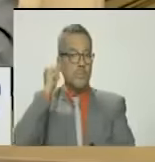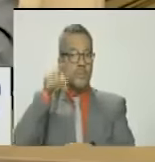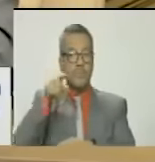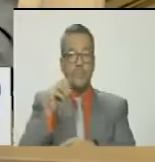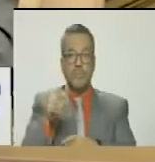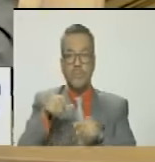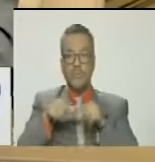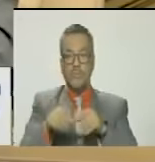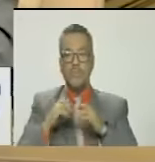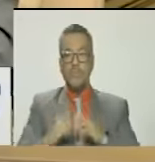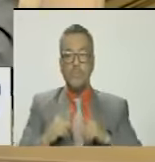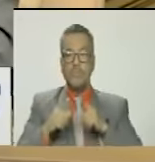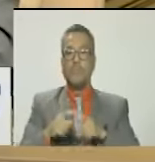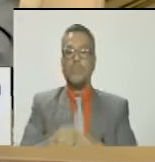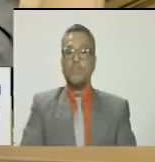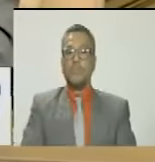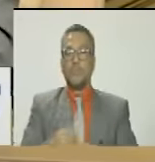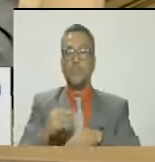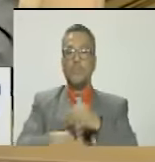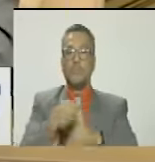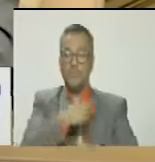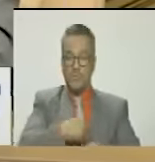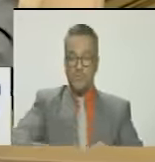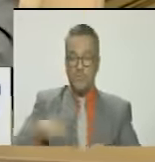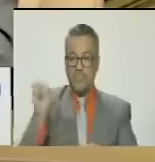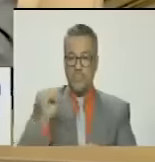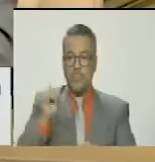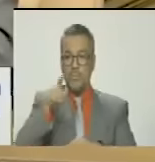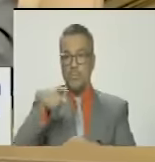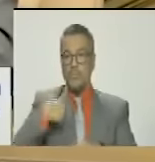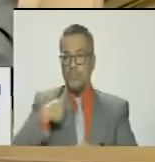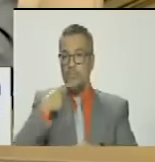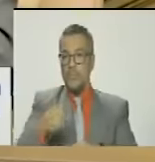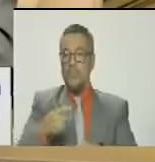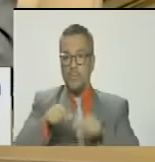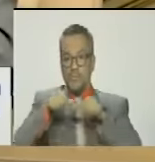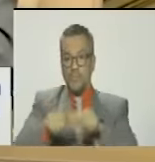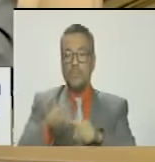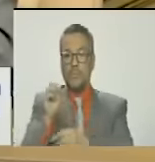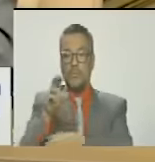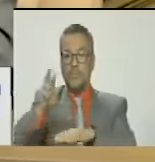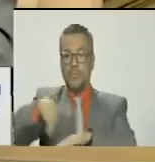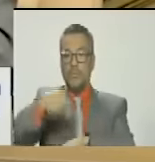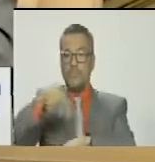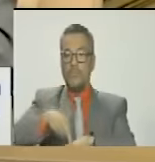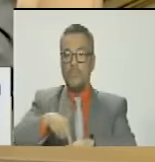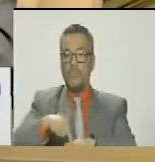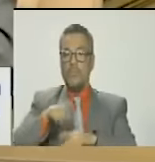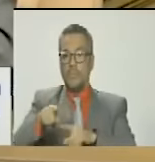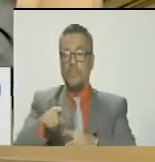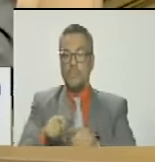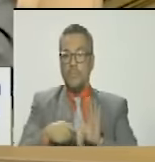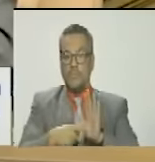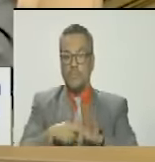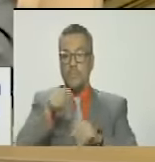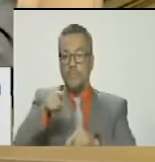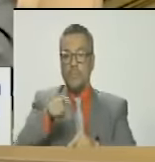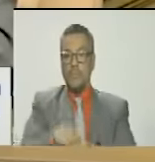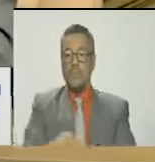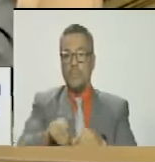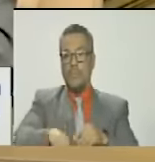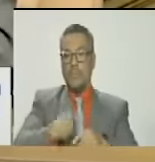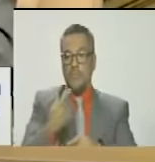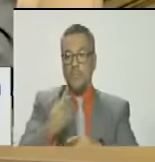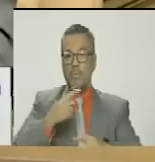presentes en la sesión. Seguidamente, el presidente o presidenta declarará instalada la Asamblea Nacional y lo participará al